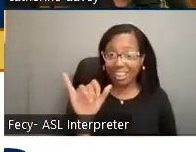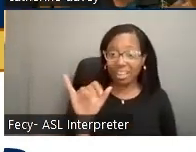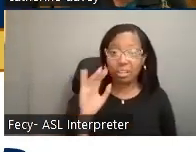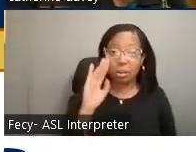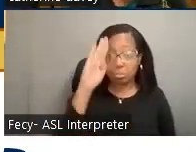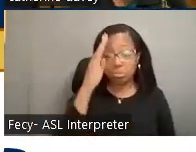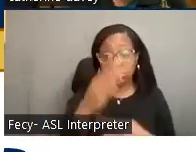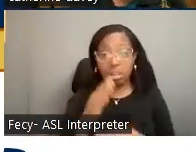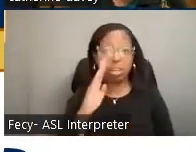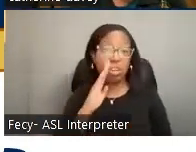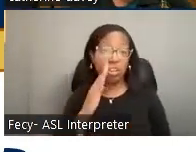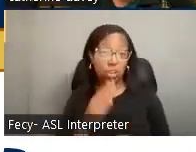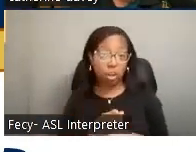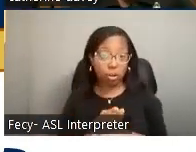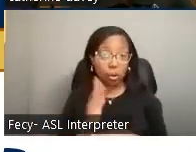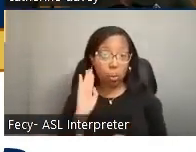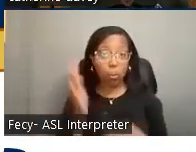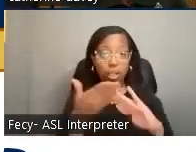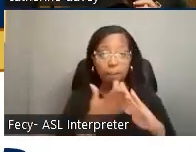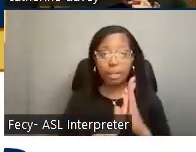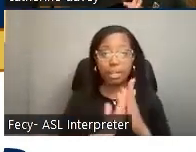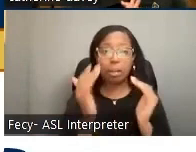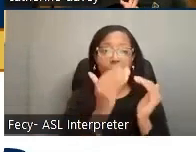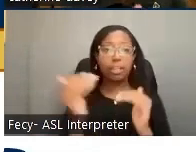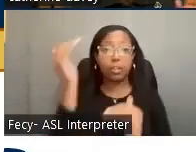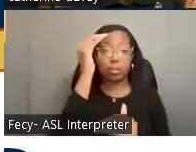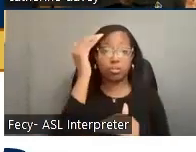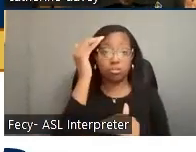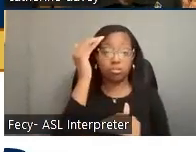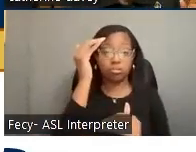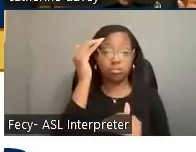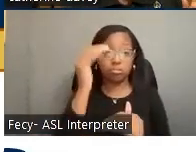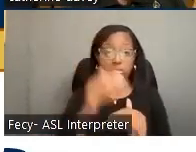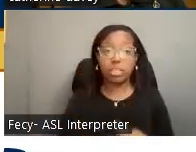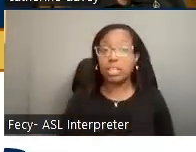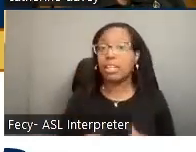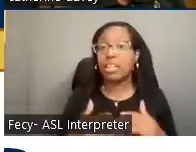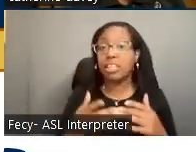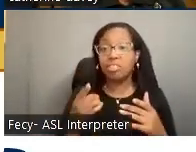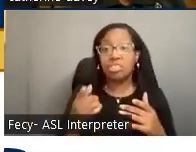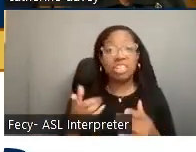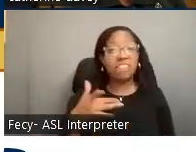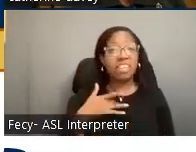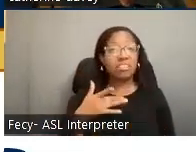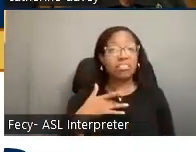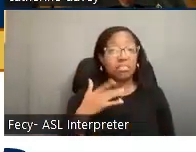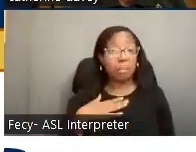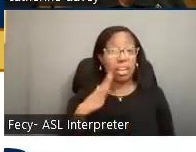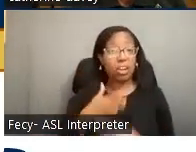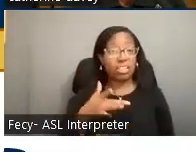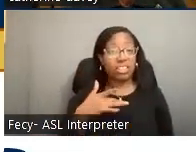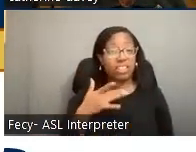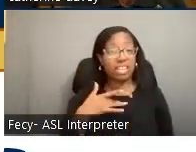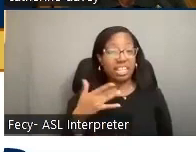Por ley, mi niña de 17 años, a pesar de que ella está totalmente convencida, que está totalmente cocinada, que entiende todo y que es